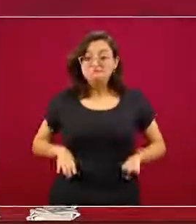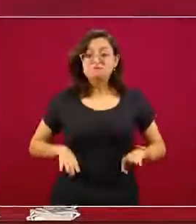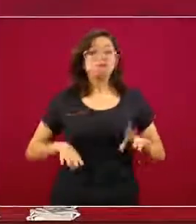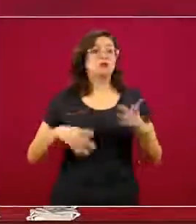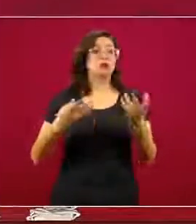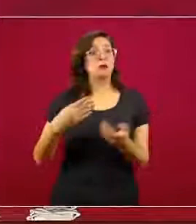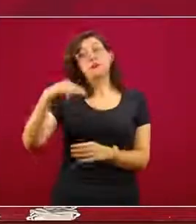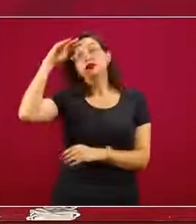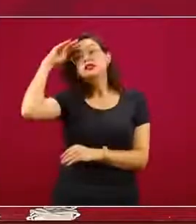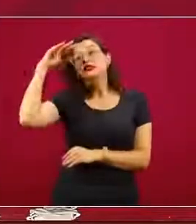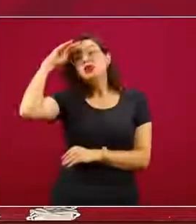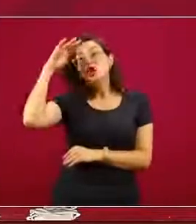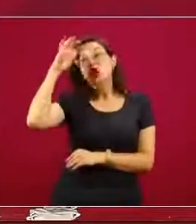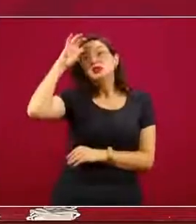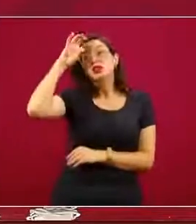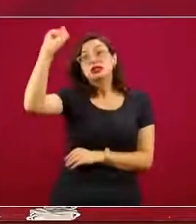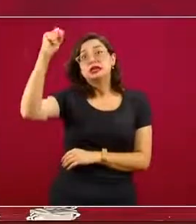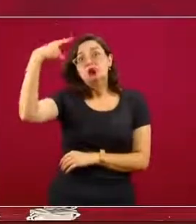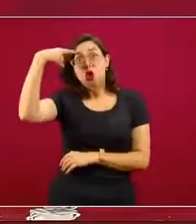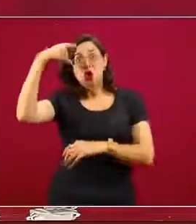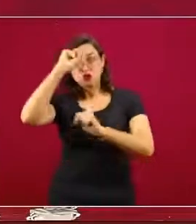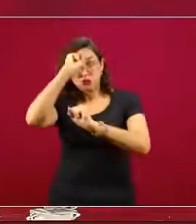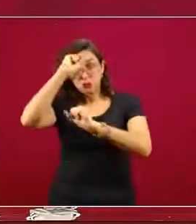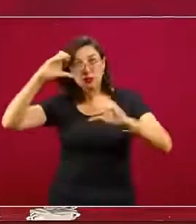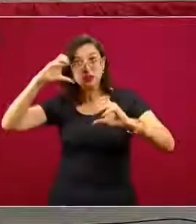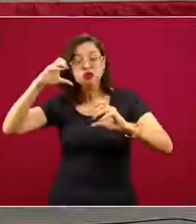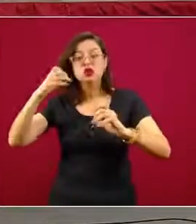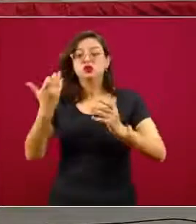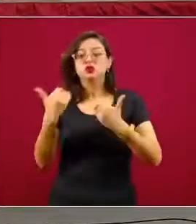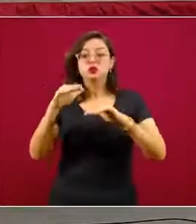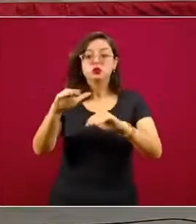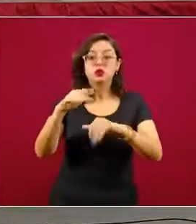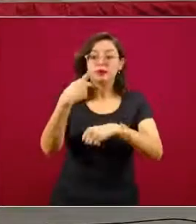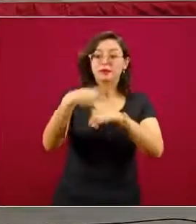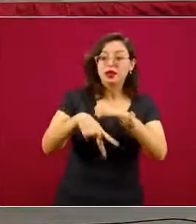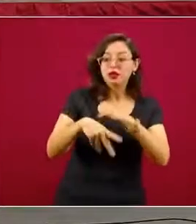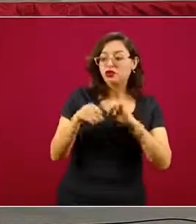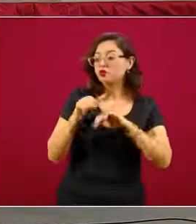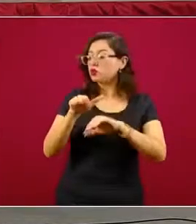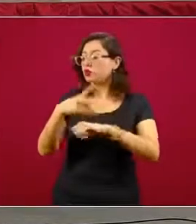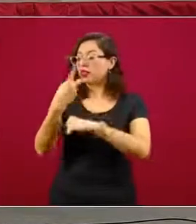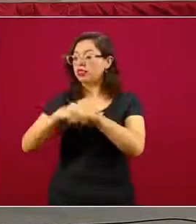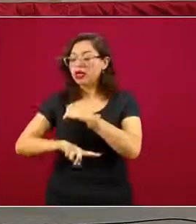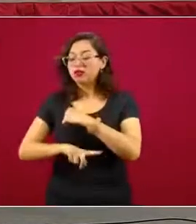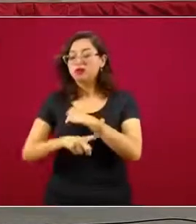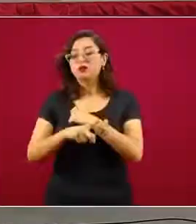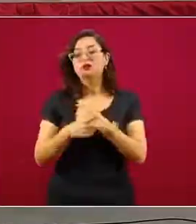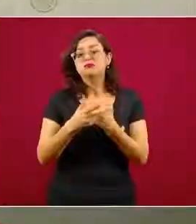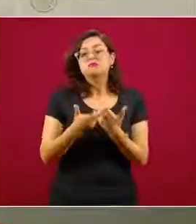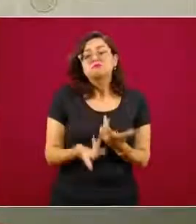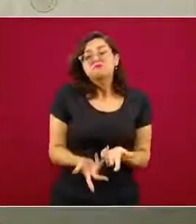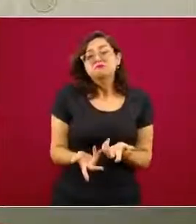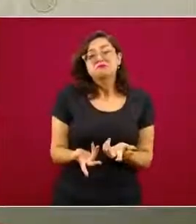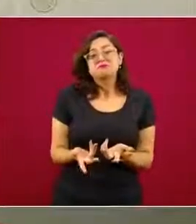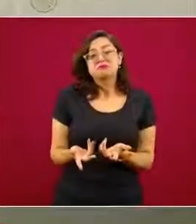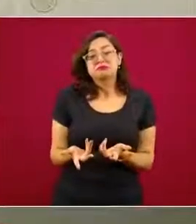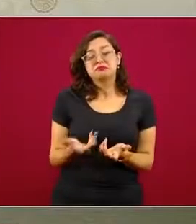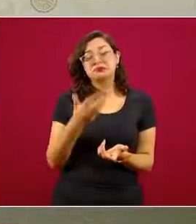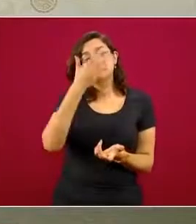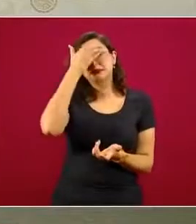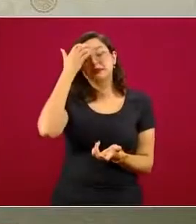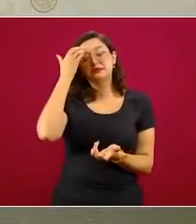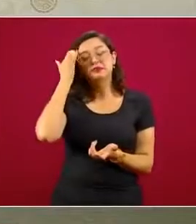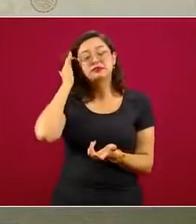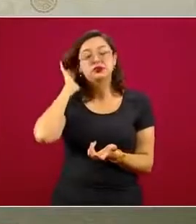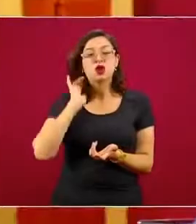visiones, distintas percepciones sobre el riesgo, sobre el daño que puede causar y sobre otras entidades que van